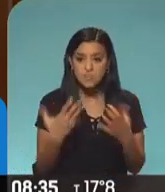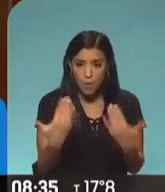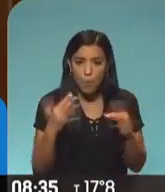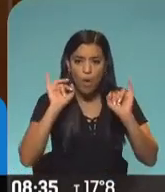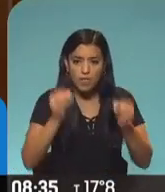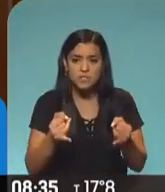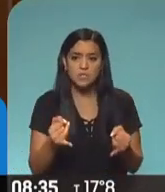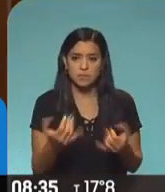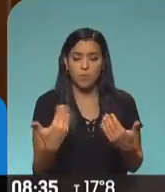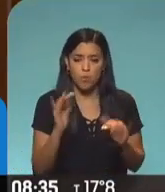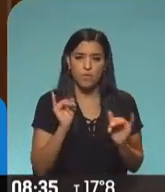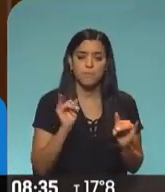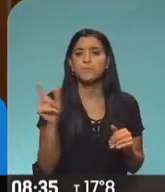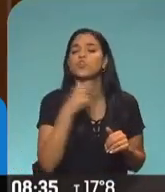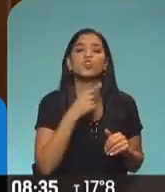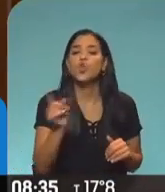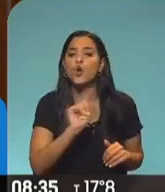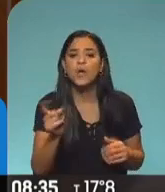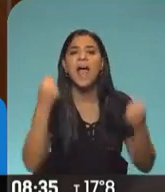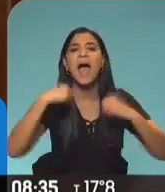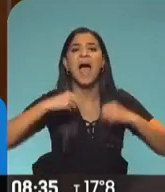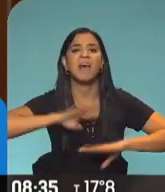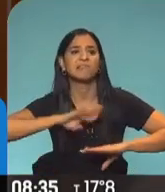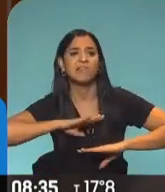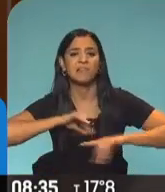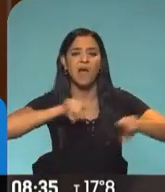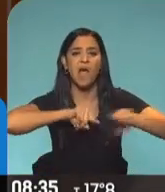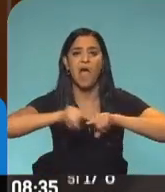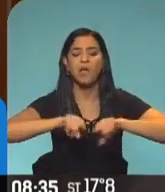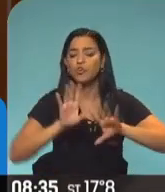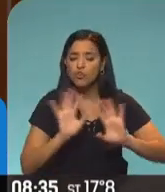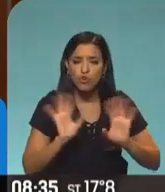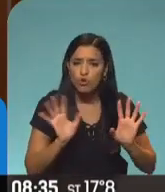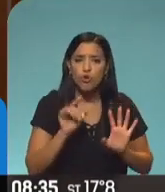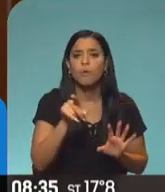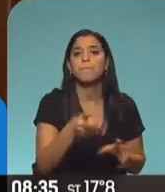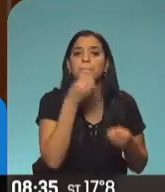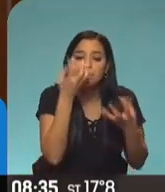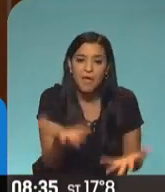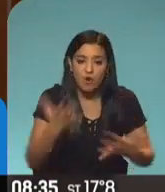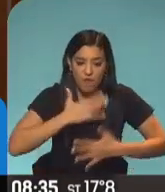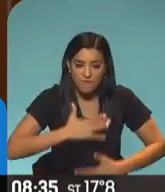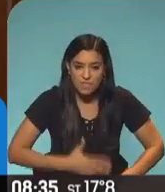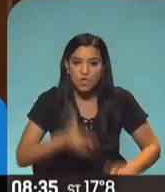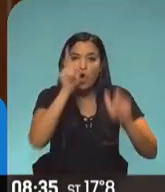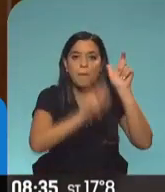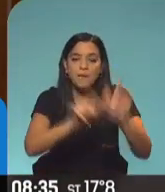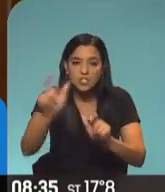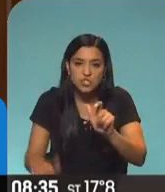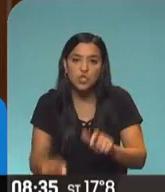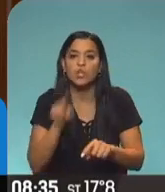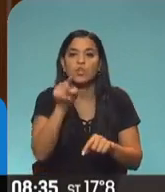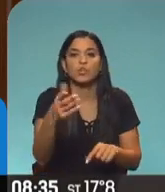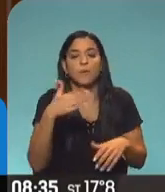puede hacer, es factible. No queremos hacer un atleta de alta competencia, queremos mejorar el estado físico de la persona y evitar que